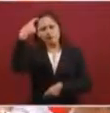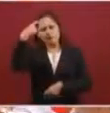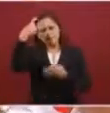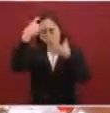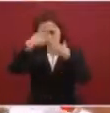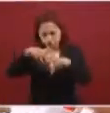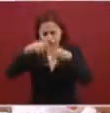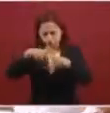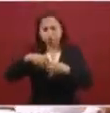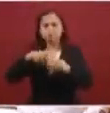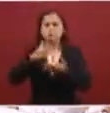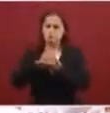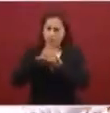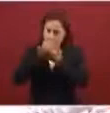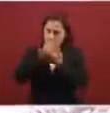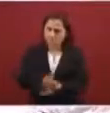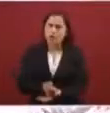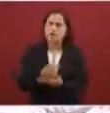prevenir